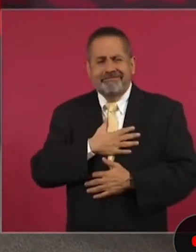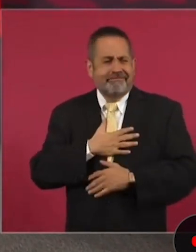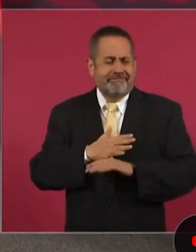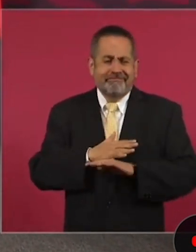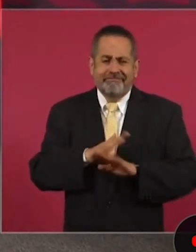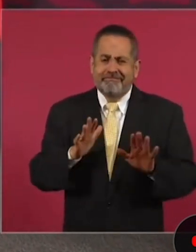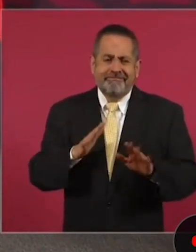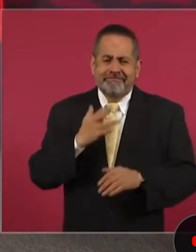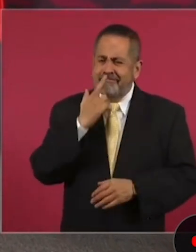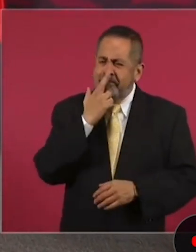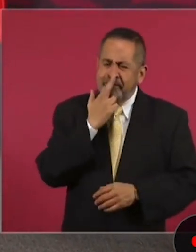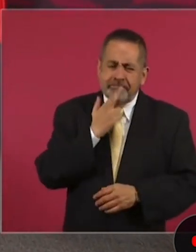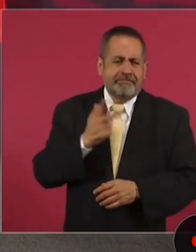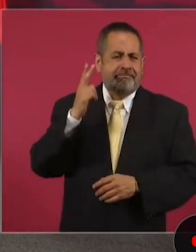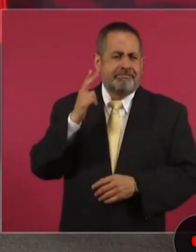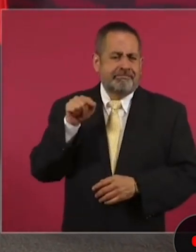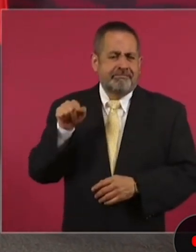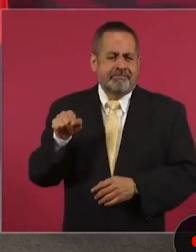lo más